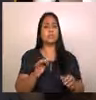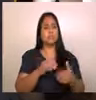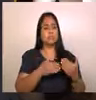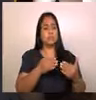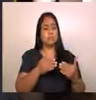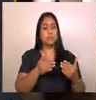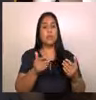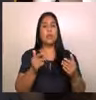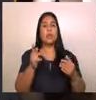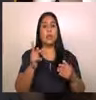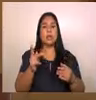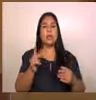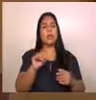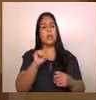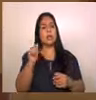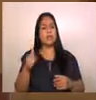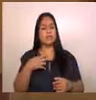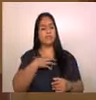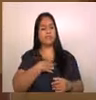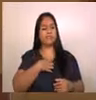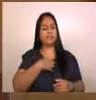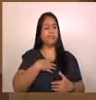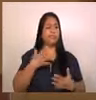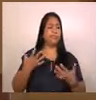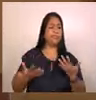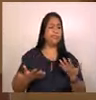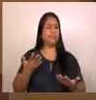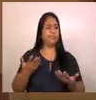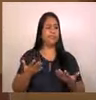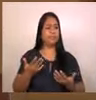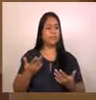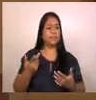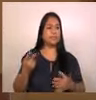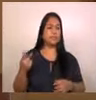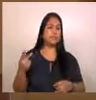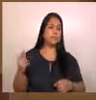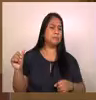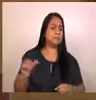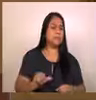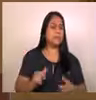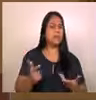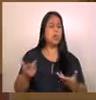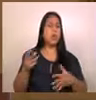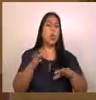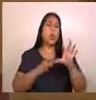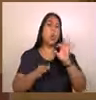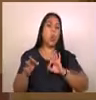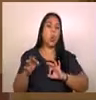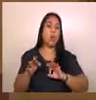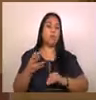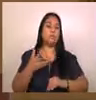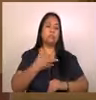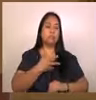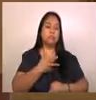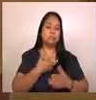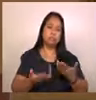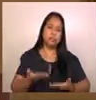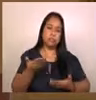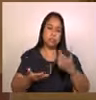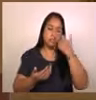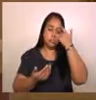y hay otras que quizá puedan ser malintencionadas, pero tenemos